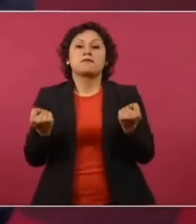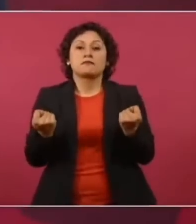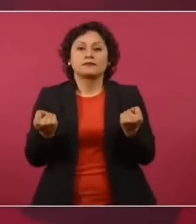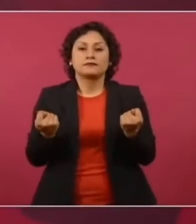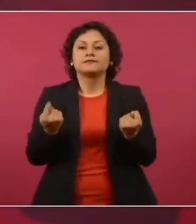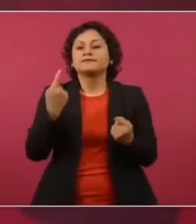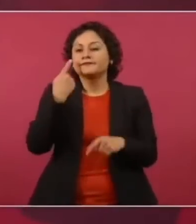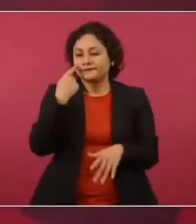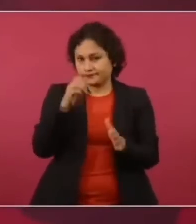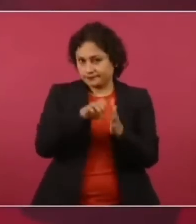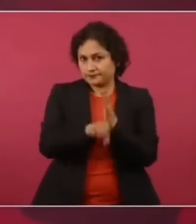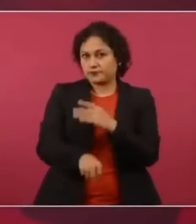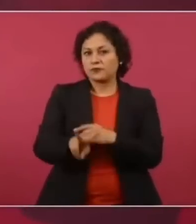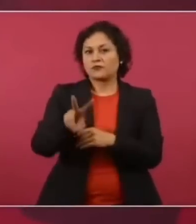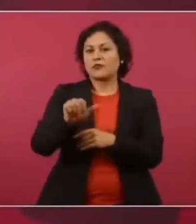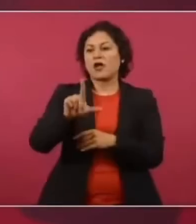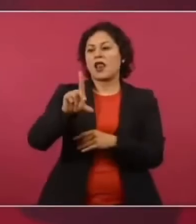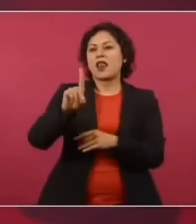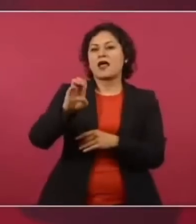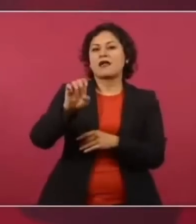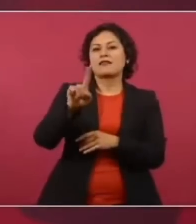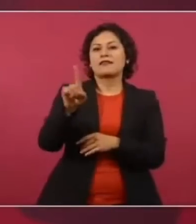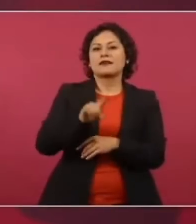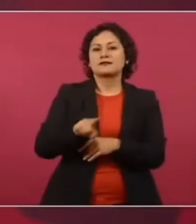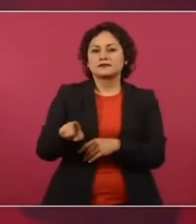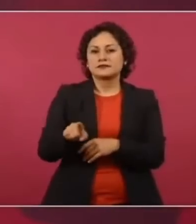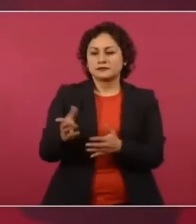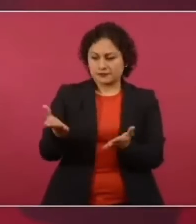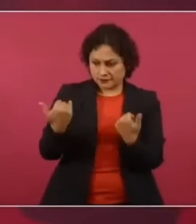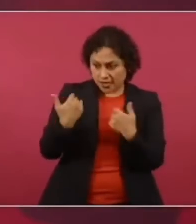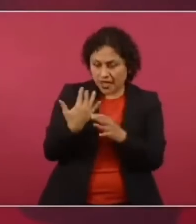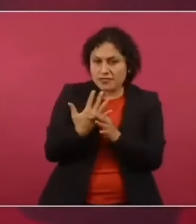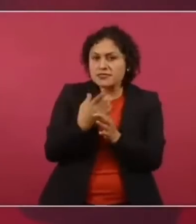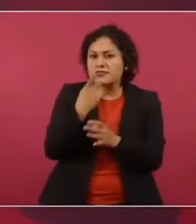Valadez, ¿qué puede decir de eso?